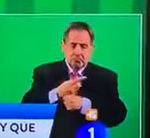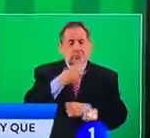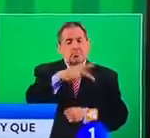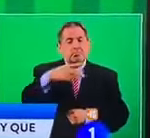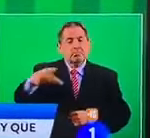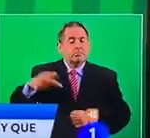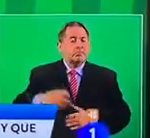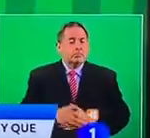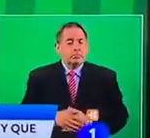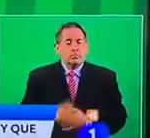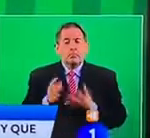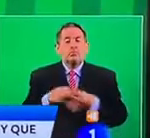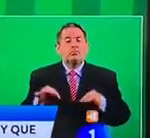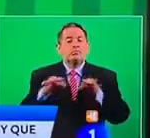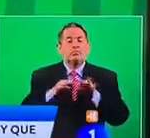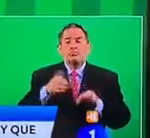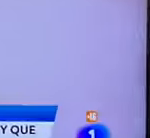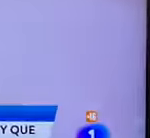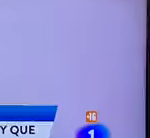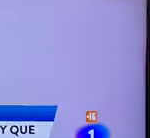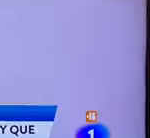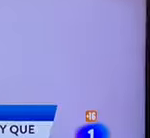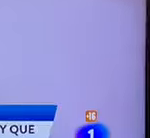Lo más importante es la libertad.